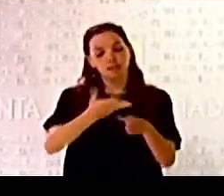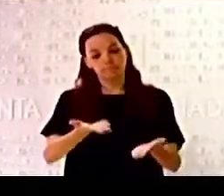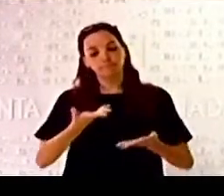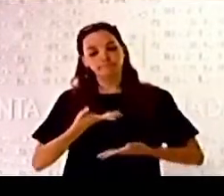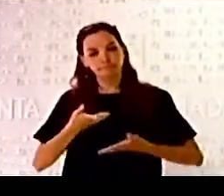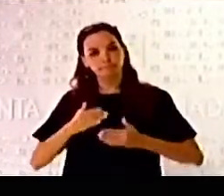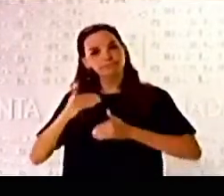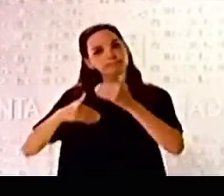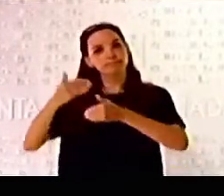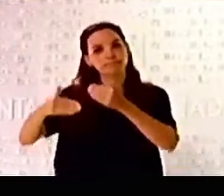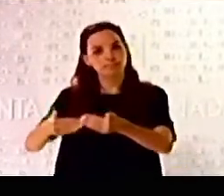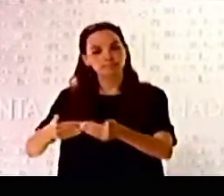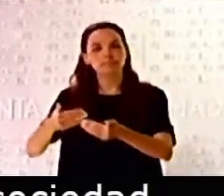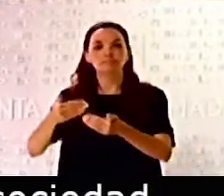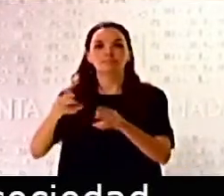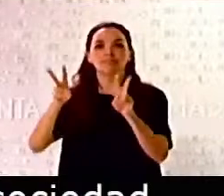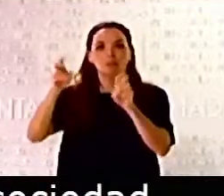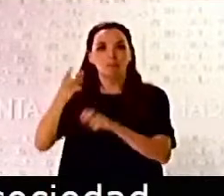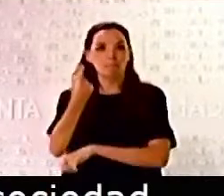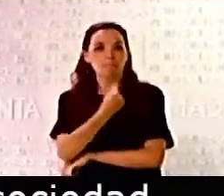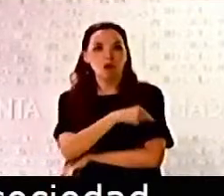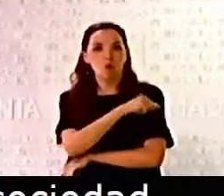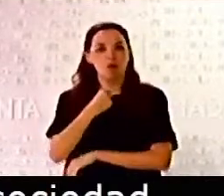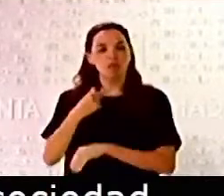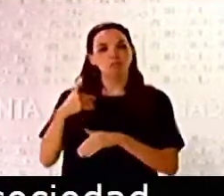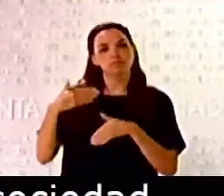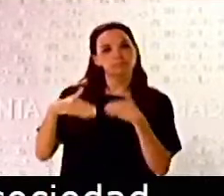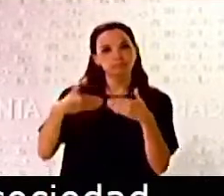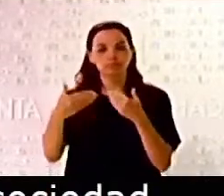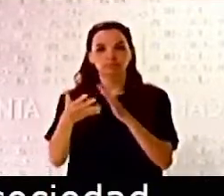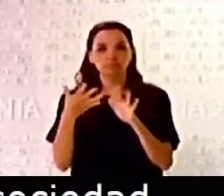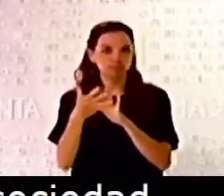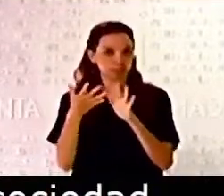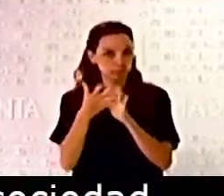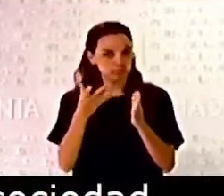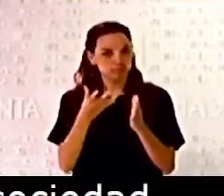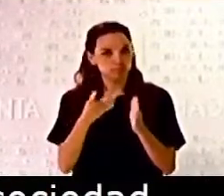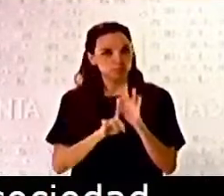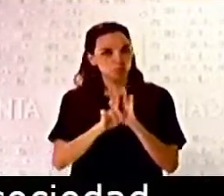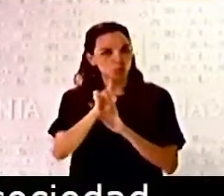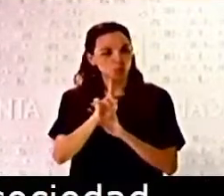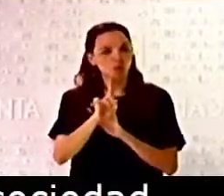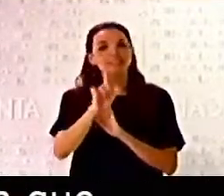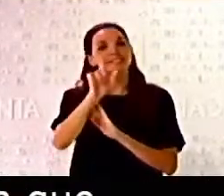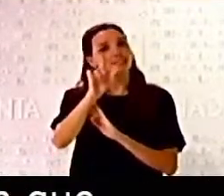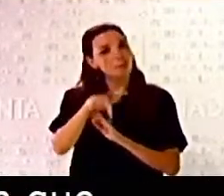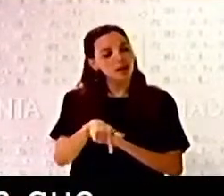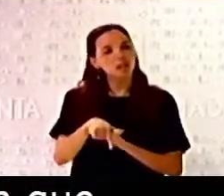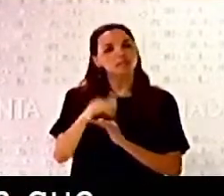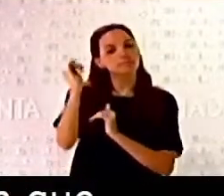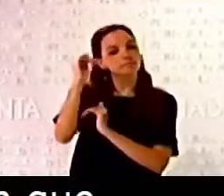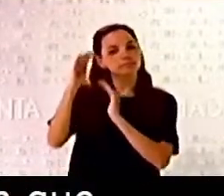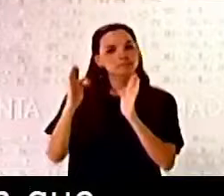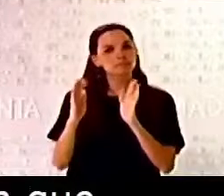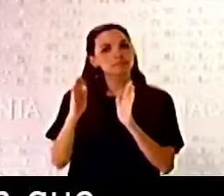ritmo de vacunación en el que estamos avanzando, que se estén abordando problemas de salud que